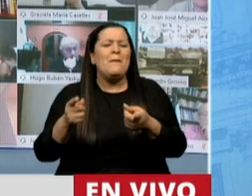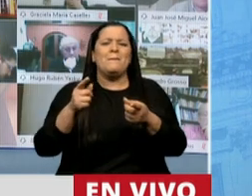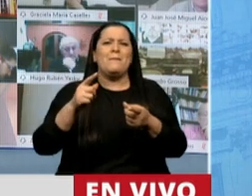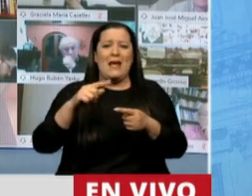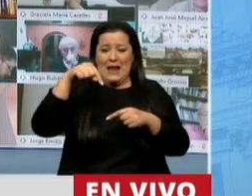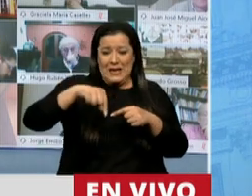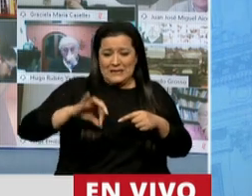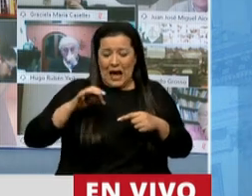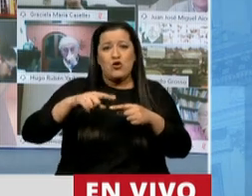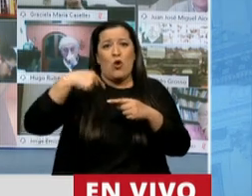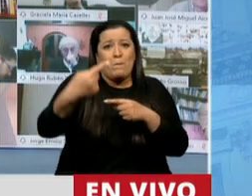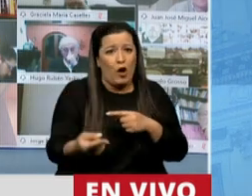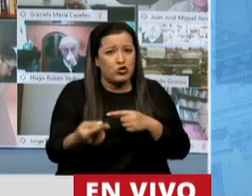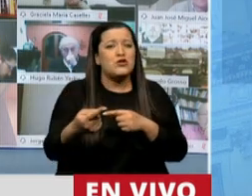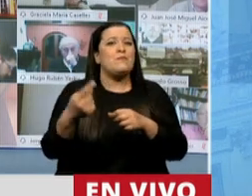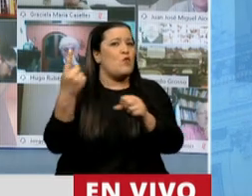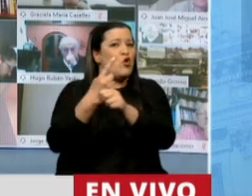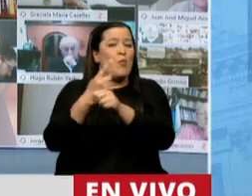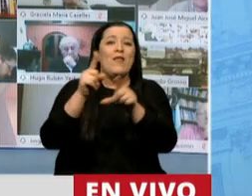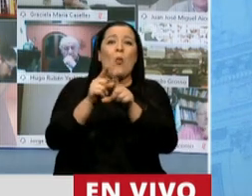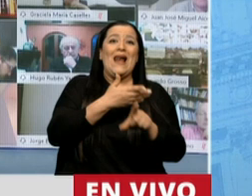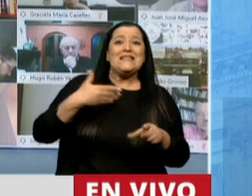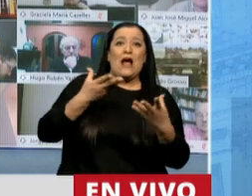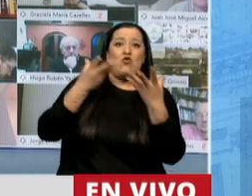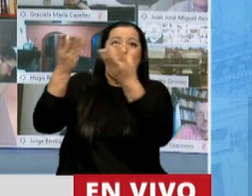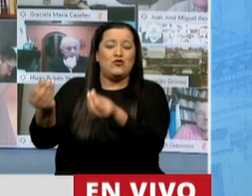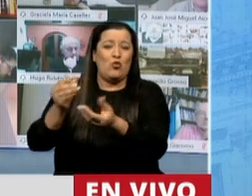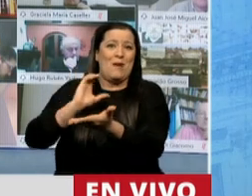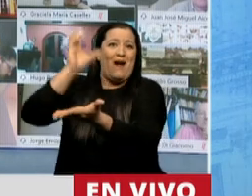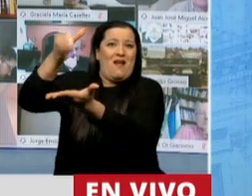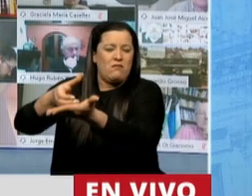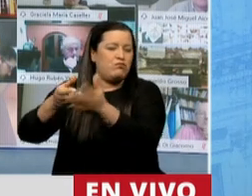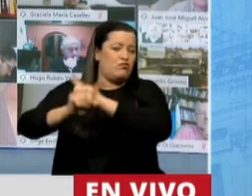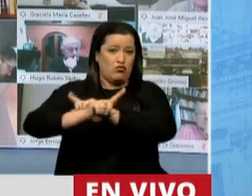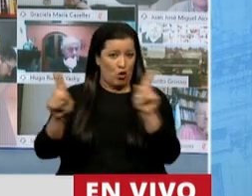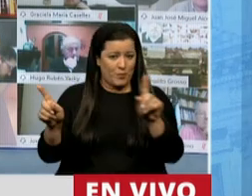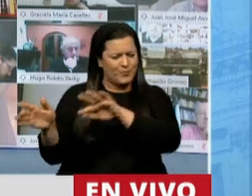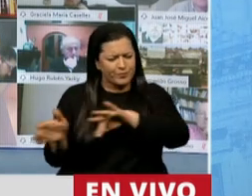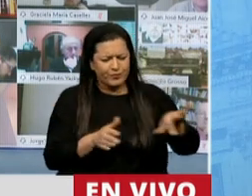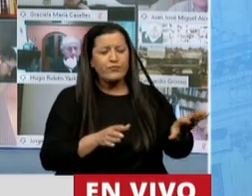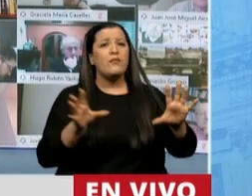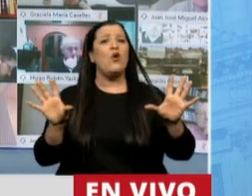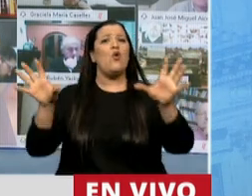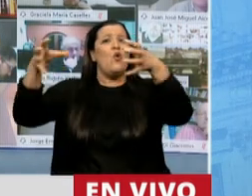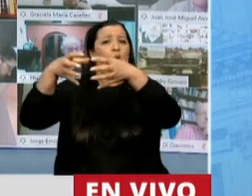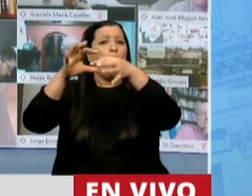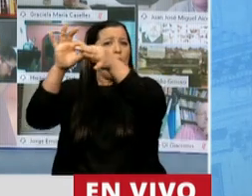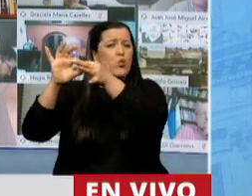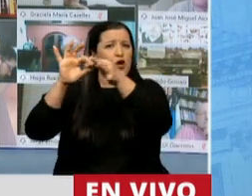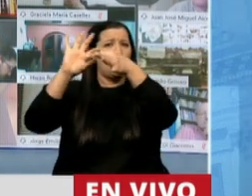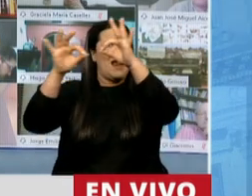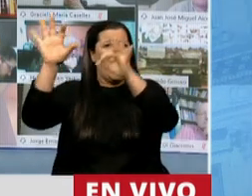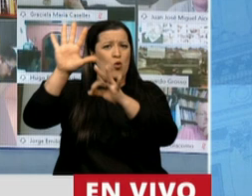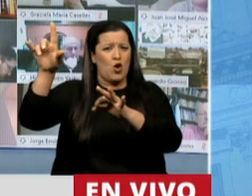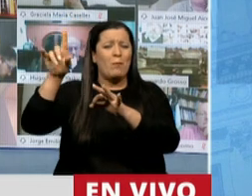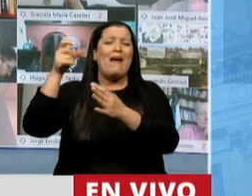no podrán a acceder a las ayudas estatales la Unión Europea para en esa lucha por